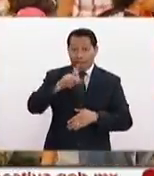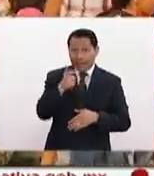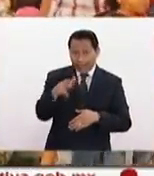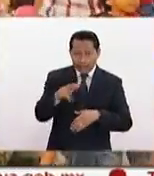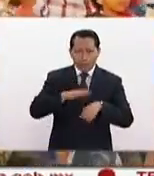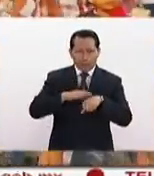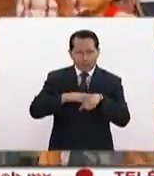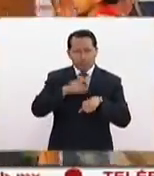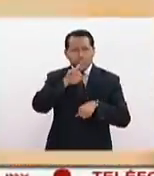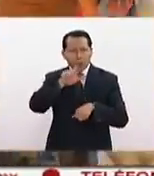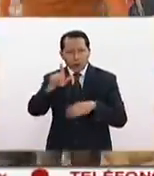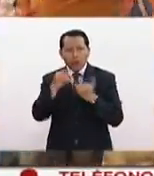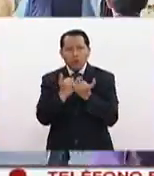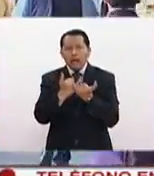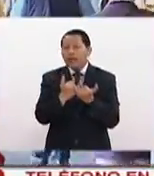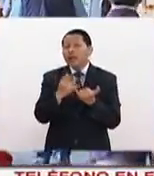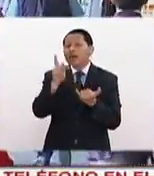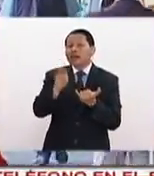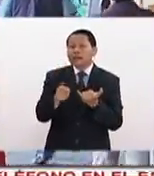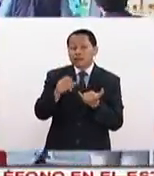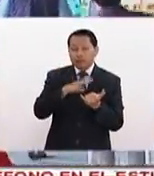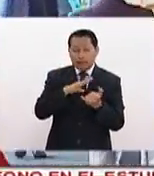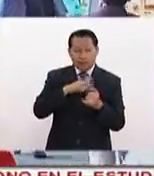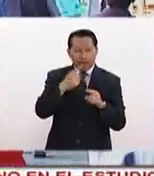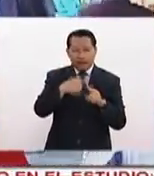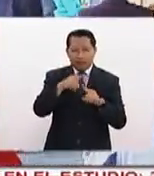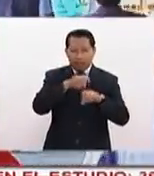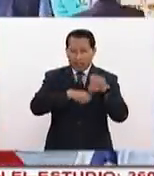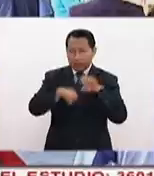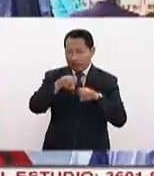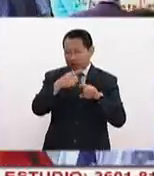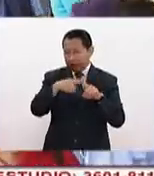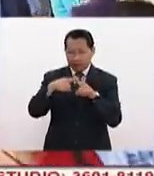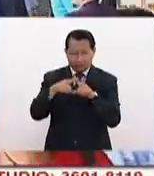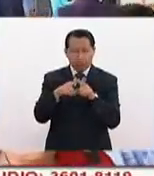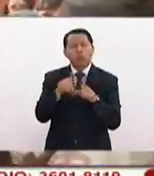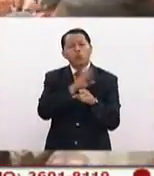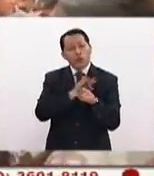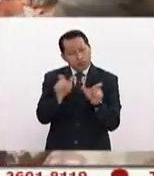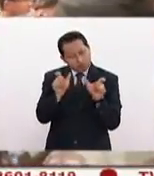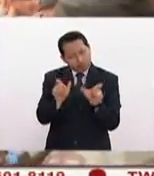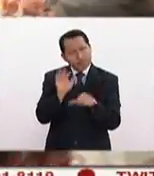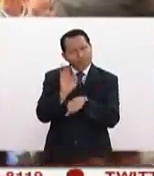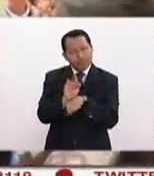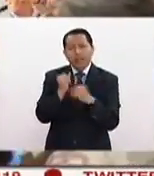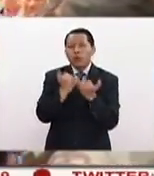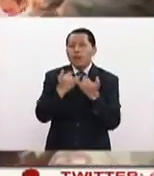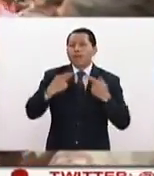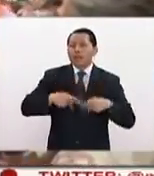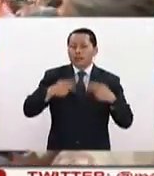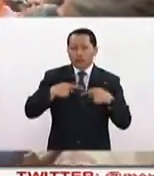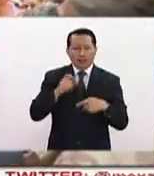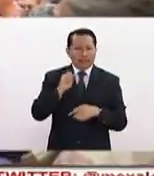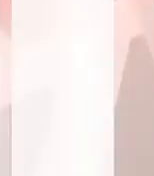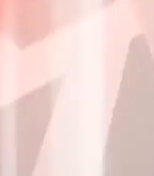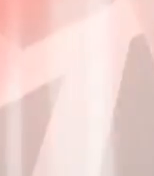Procuraduría, fortalecimiento a la seguridad de pequeños, medianos y grandes empresarios y acciones para la atención de ciudadanos víctimas del